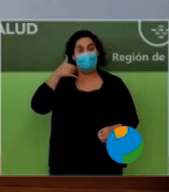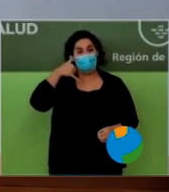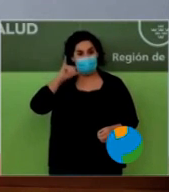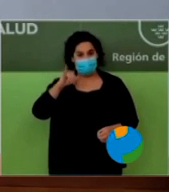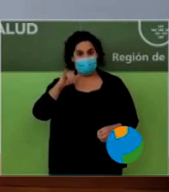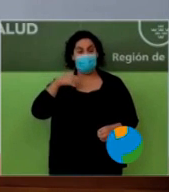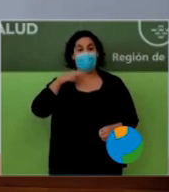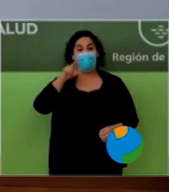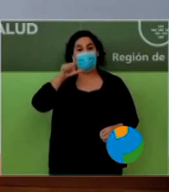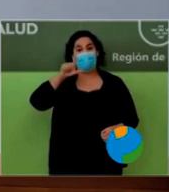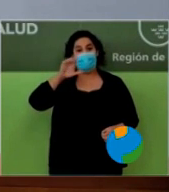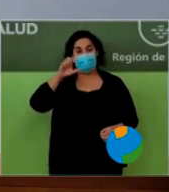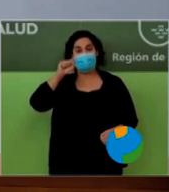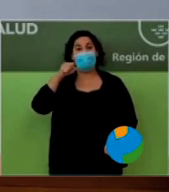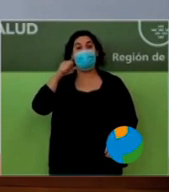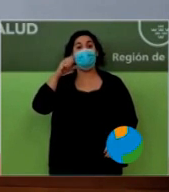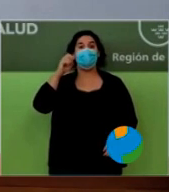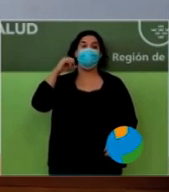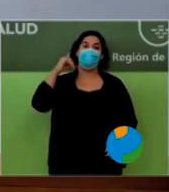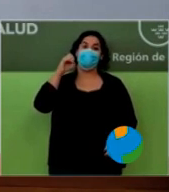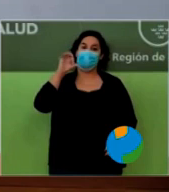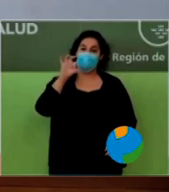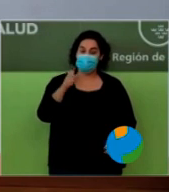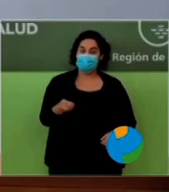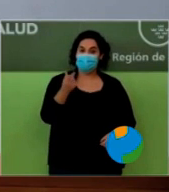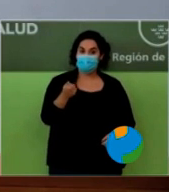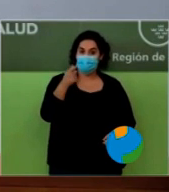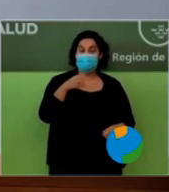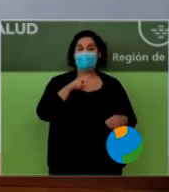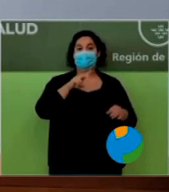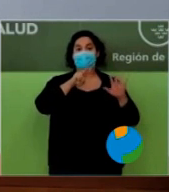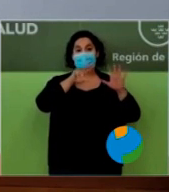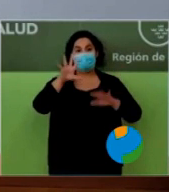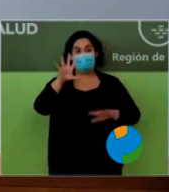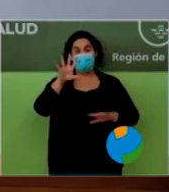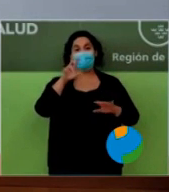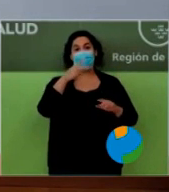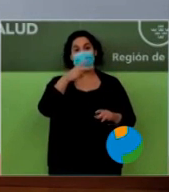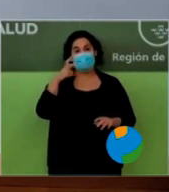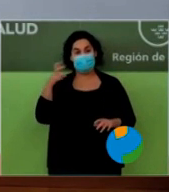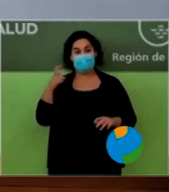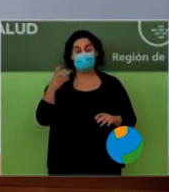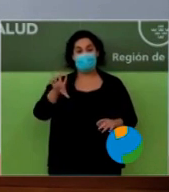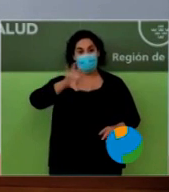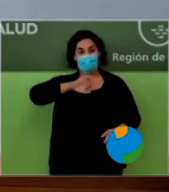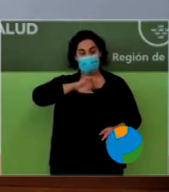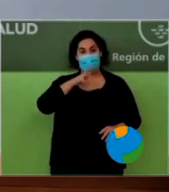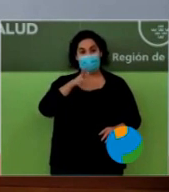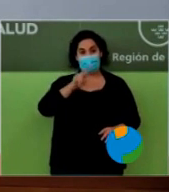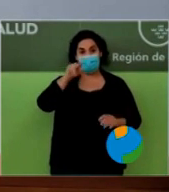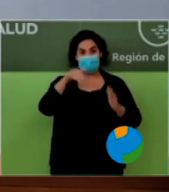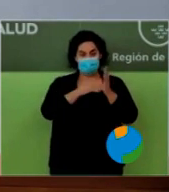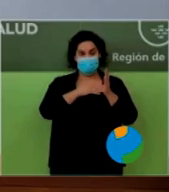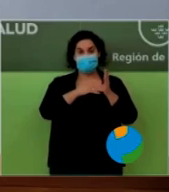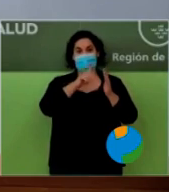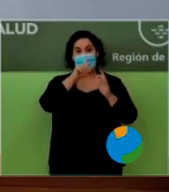Águilas, Ulea y Ojós registran una tasa de incidencia de entre 75 y 250 casos por 100.000 habitantes en un periodo de 14